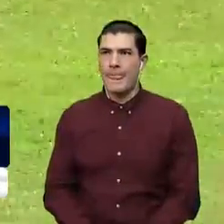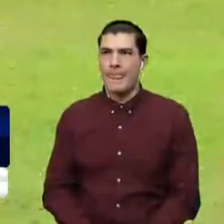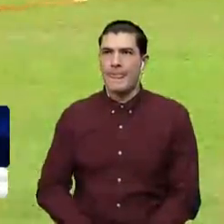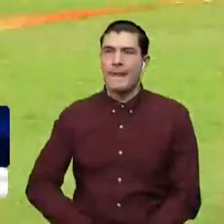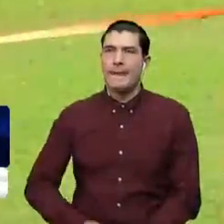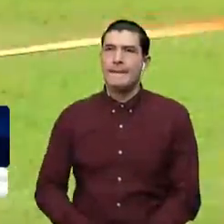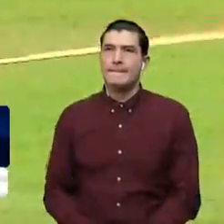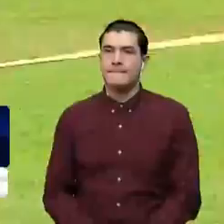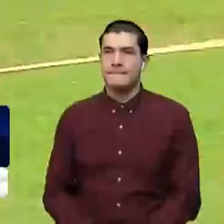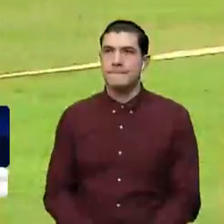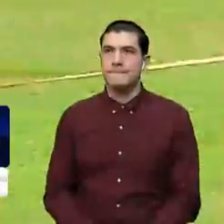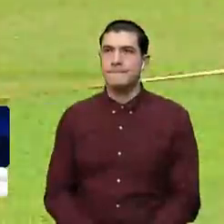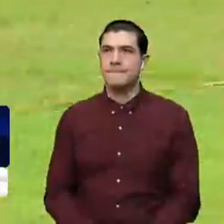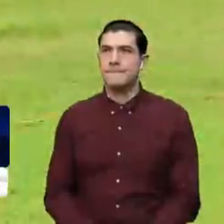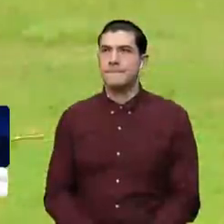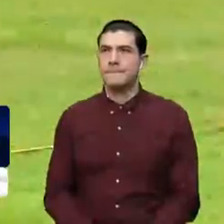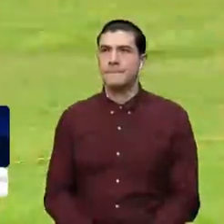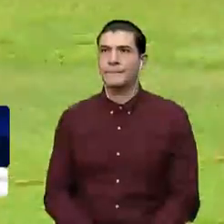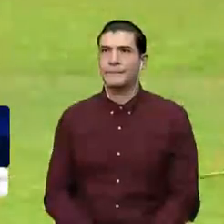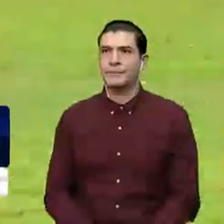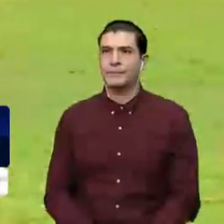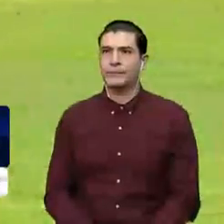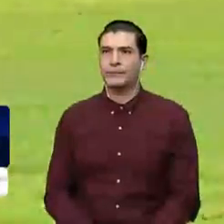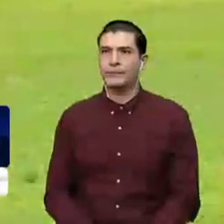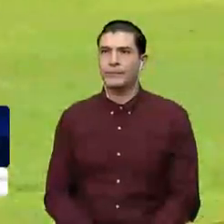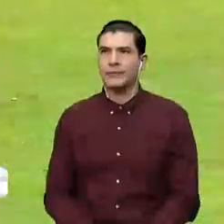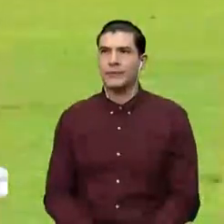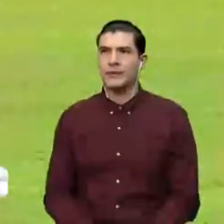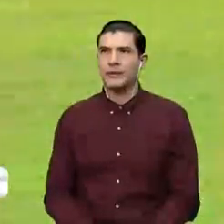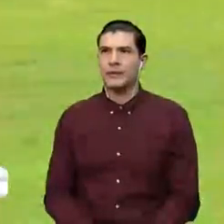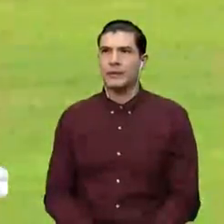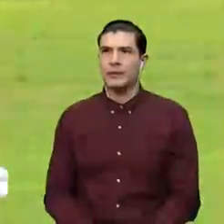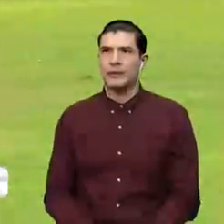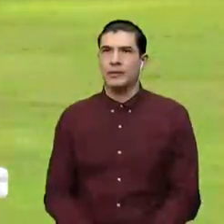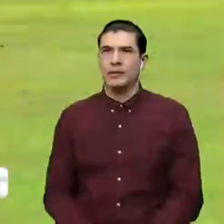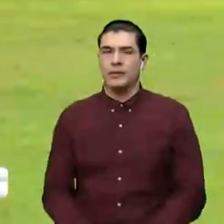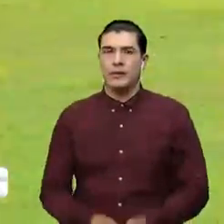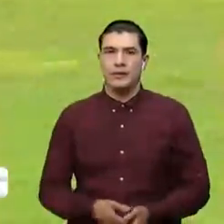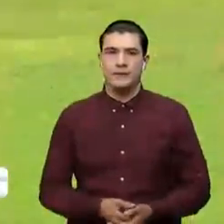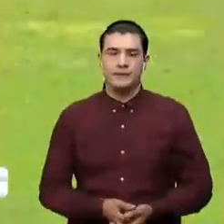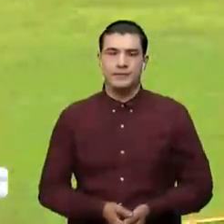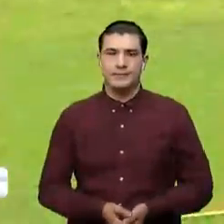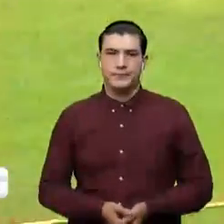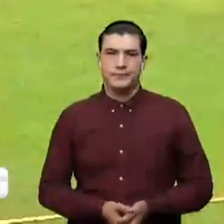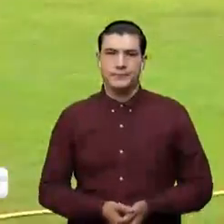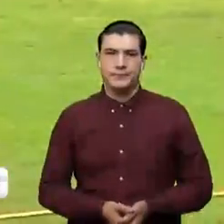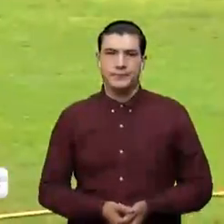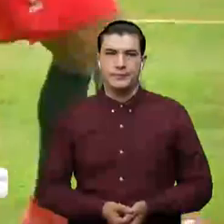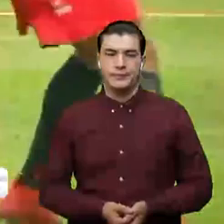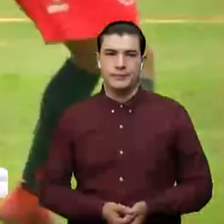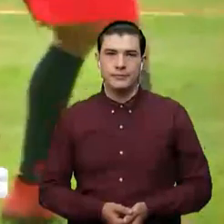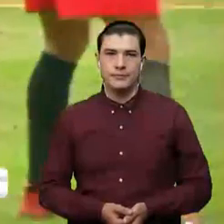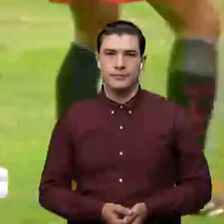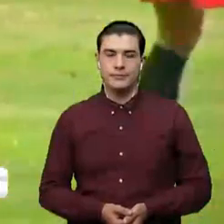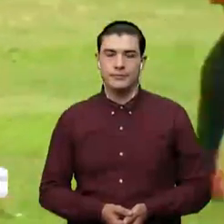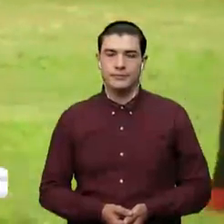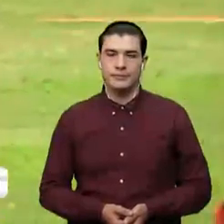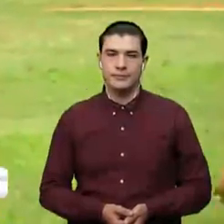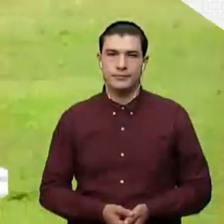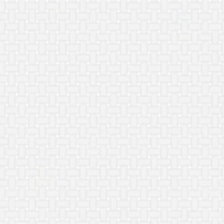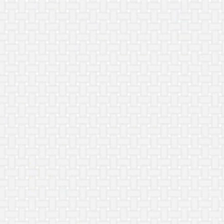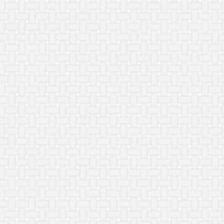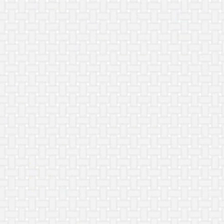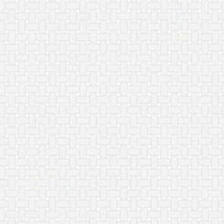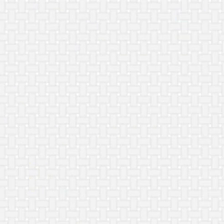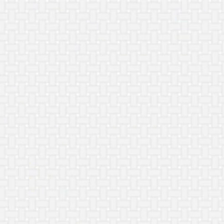en la zona medular diego chica eres montaño júnior rangel jon vázquez yaisien núñez y en ataque estaría jonathan